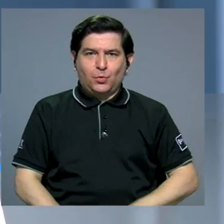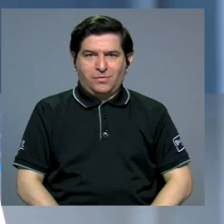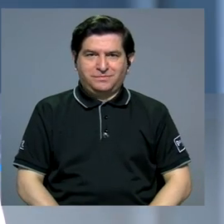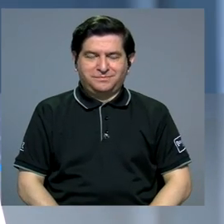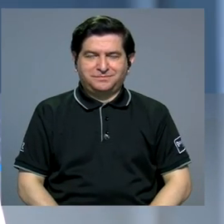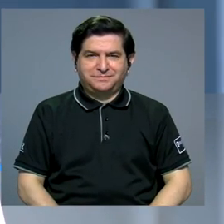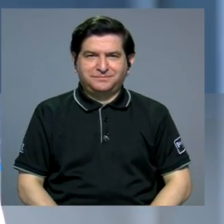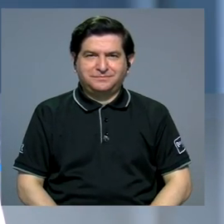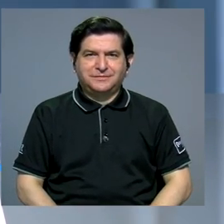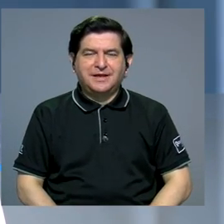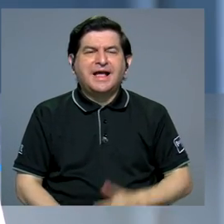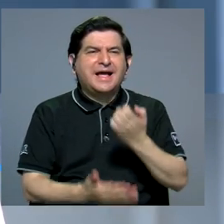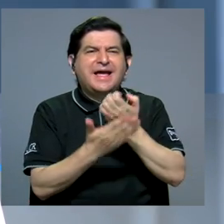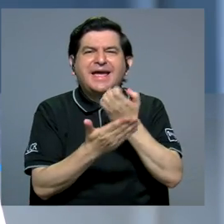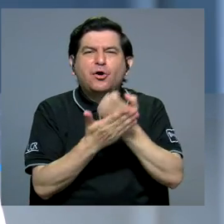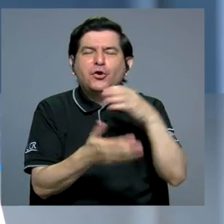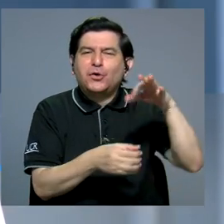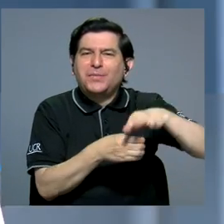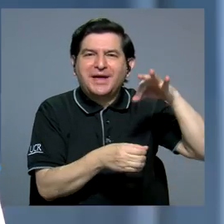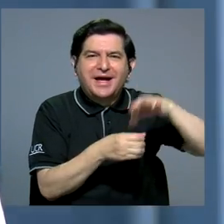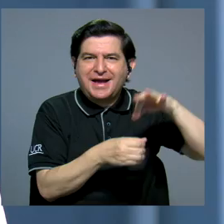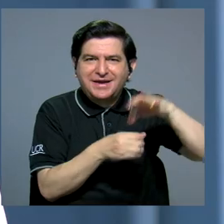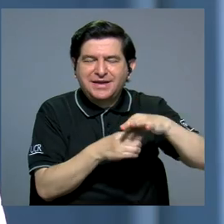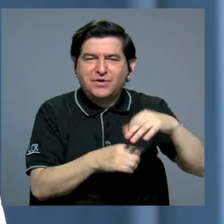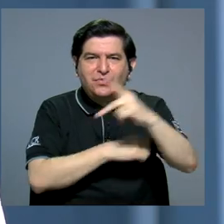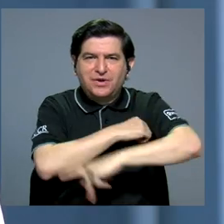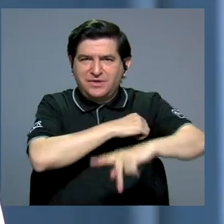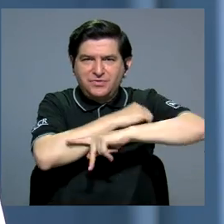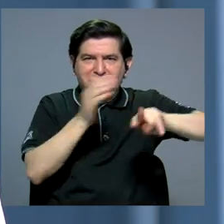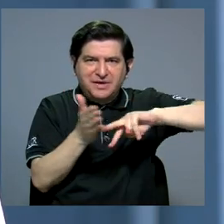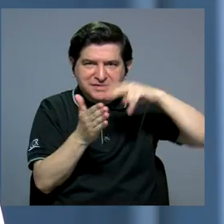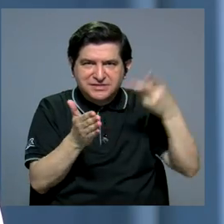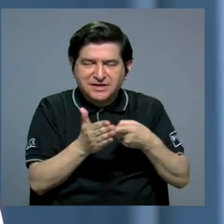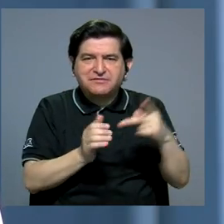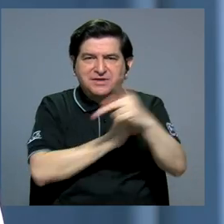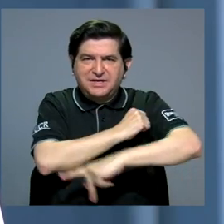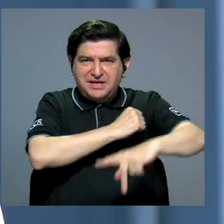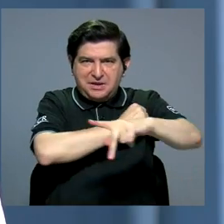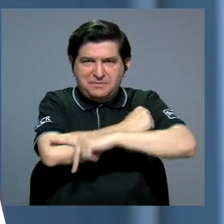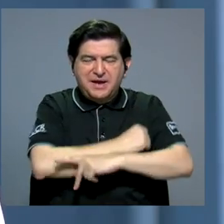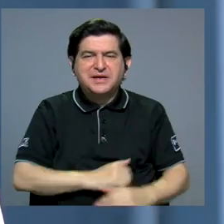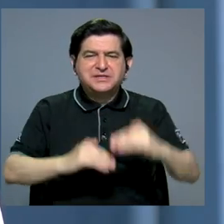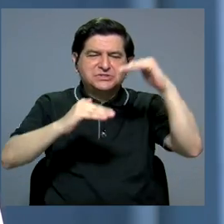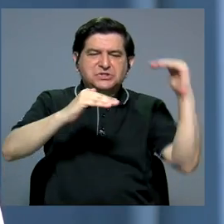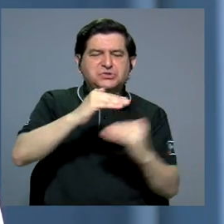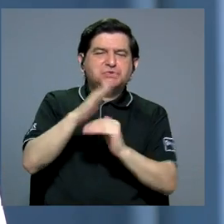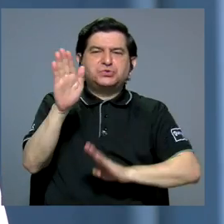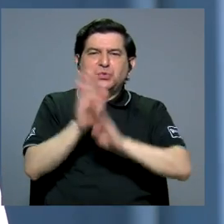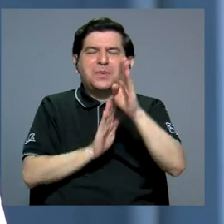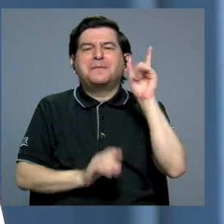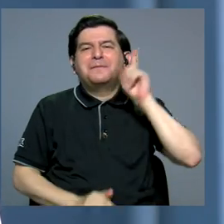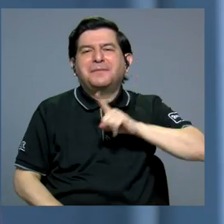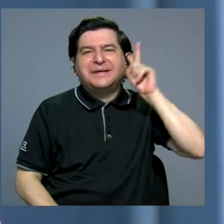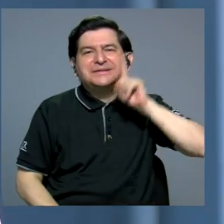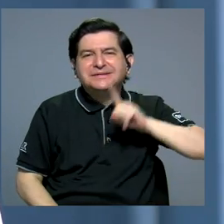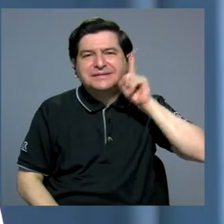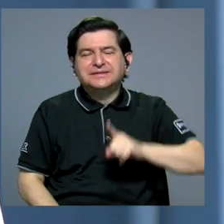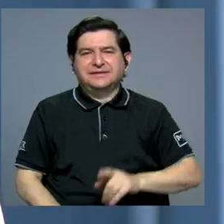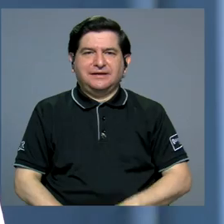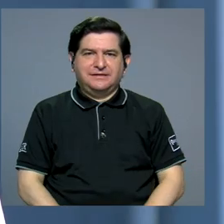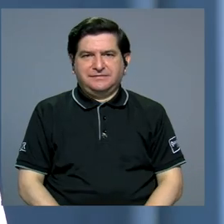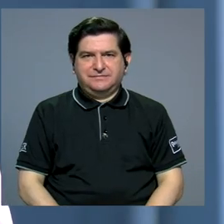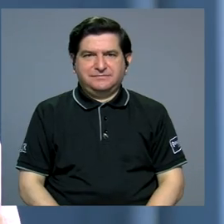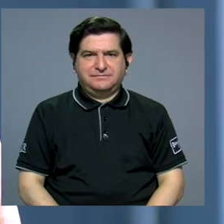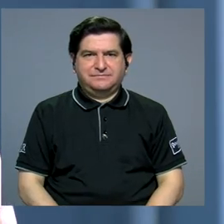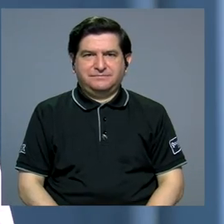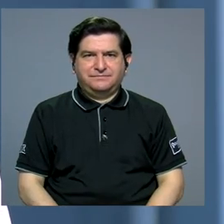que una economía agrícola de un país significa un país subdesarrollado, eso es mentira. Es